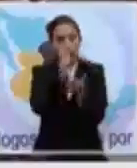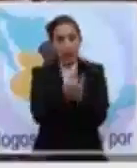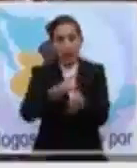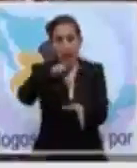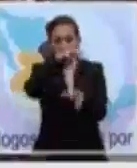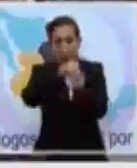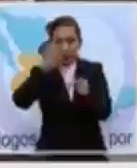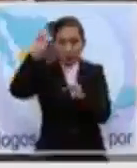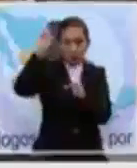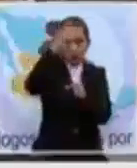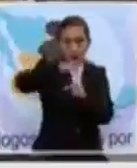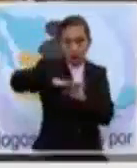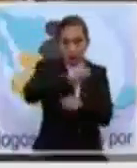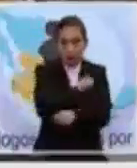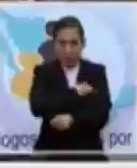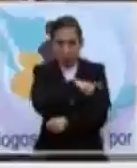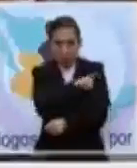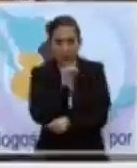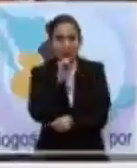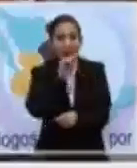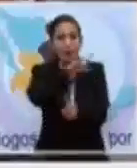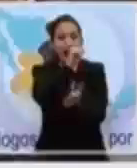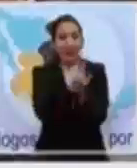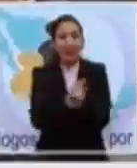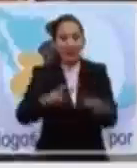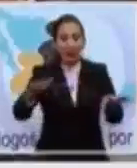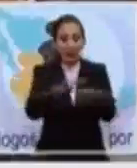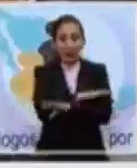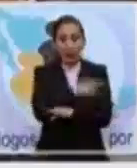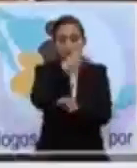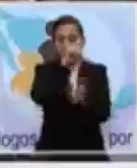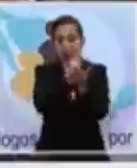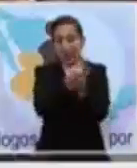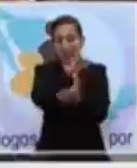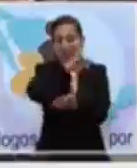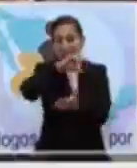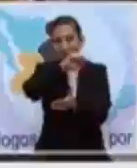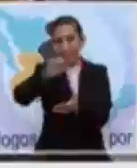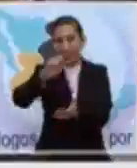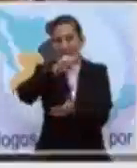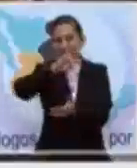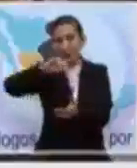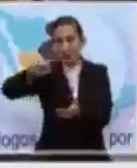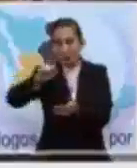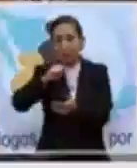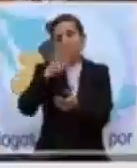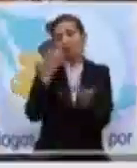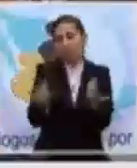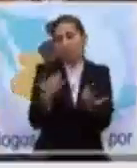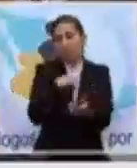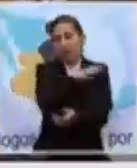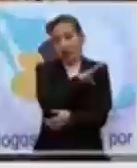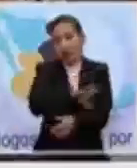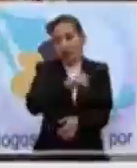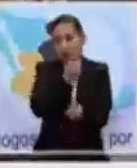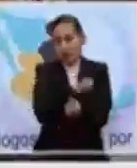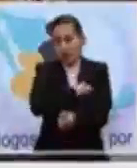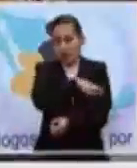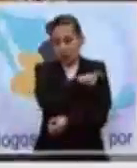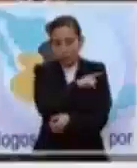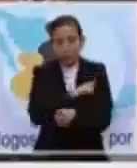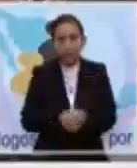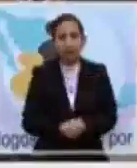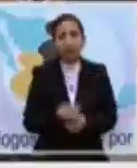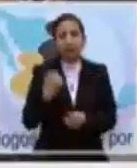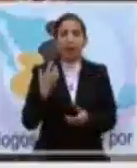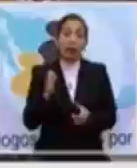de cobertura universal y de la ley de las modificaciones a ley del ISSSTE, IMSS y Ley General de Salud.